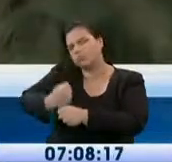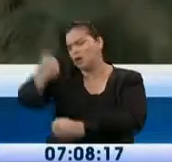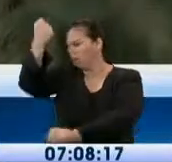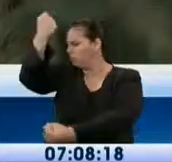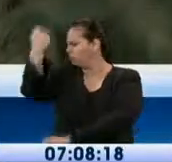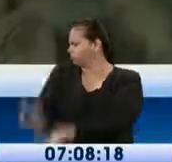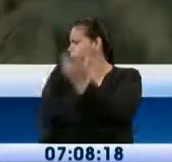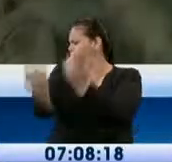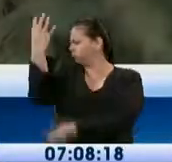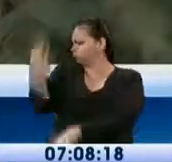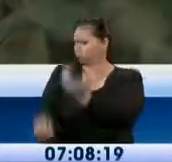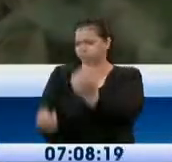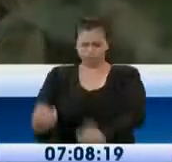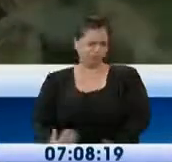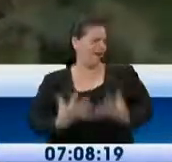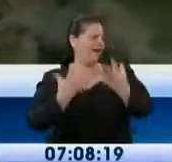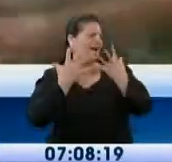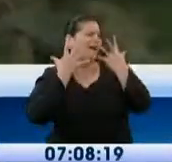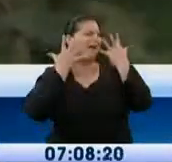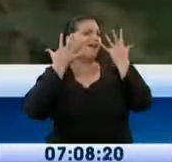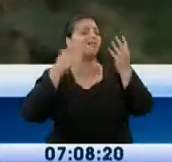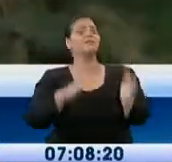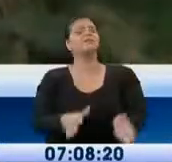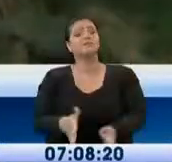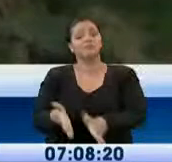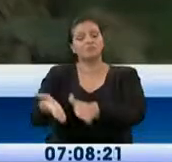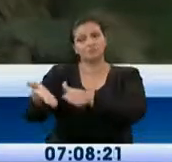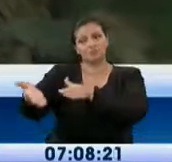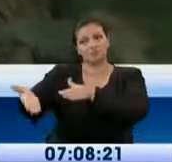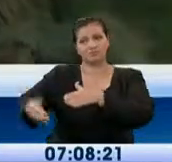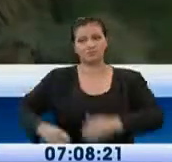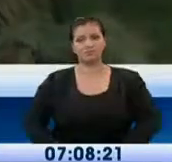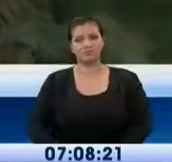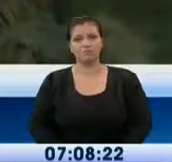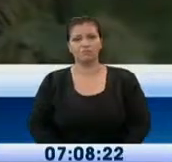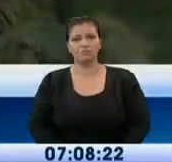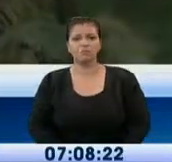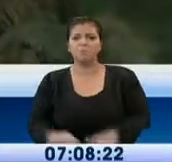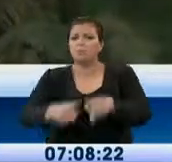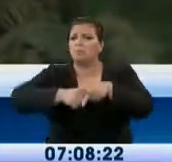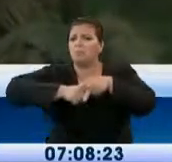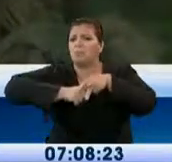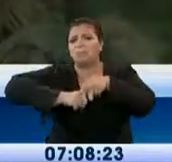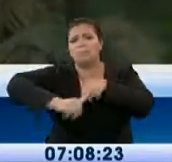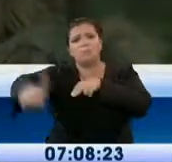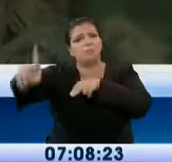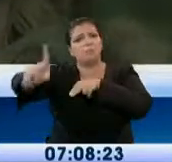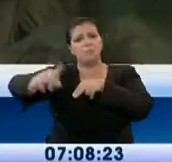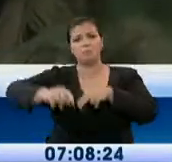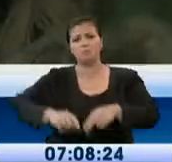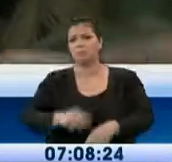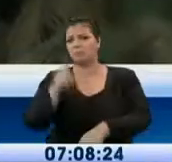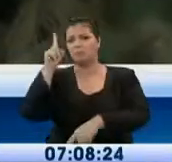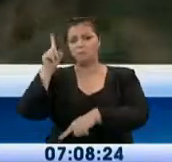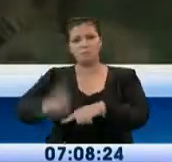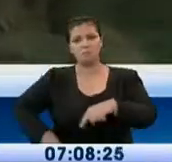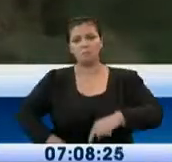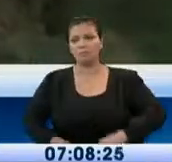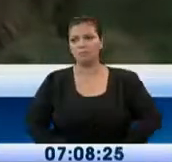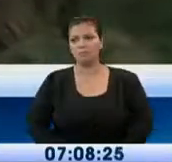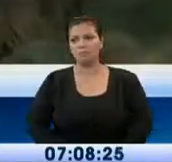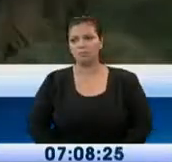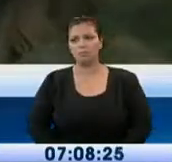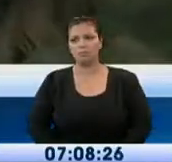la llave y se ha metido por ahí. Y entonces, en lo que ha estado queriendo salir, se ve que ha pasado algo, pues entonces no pudo